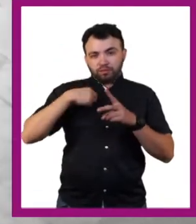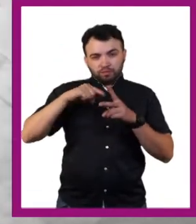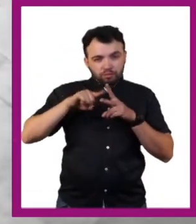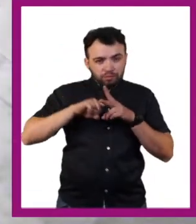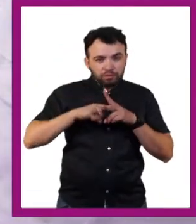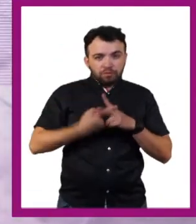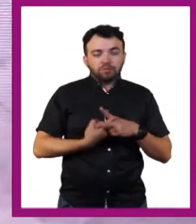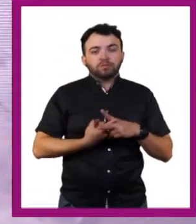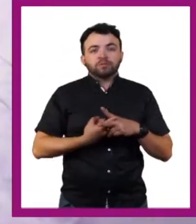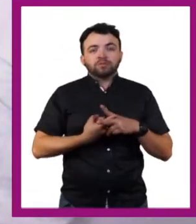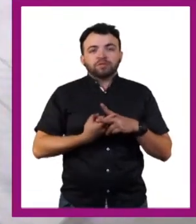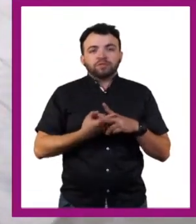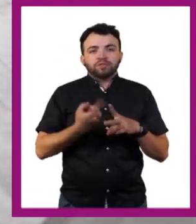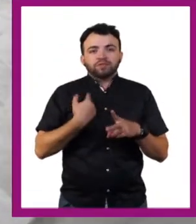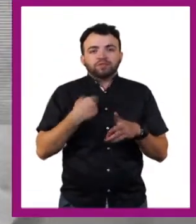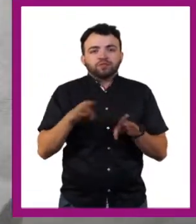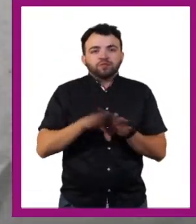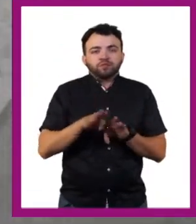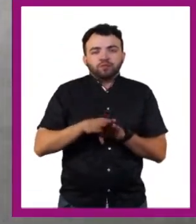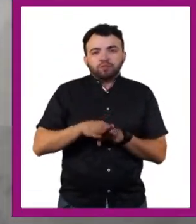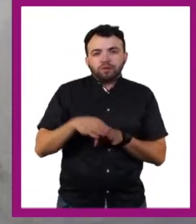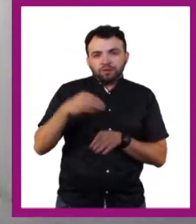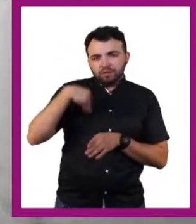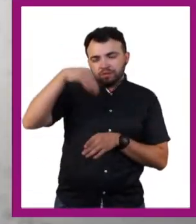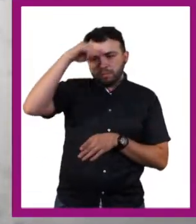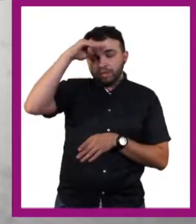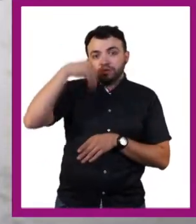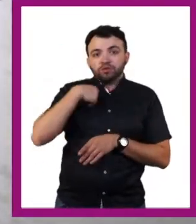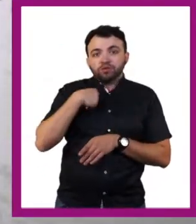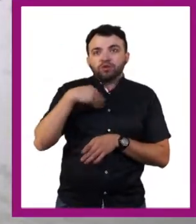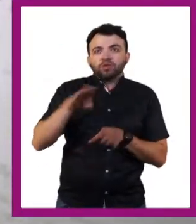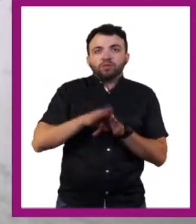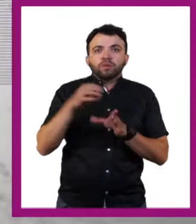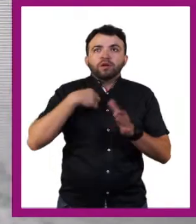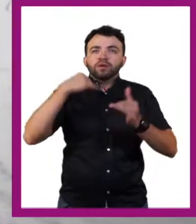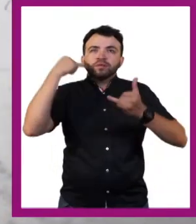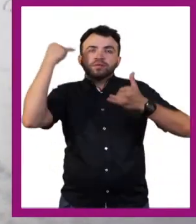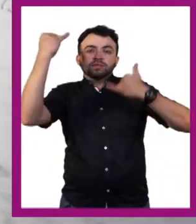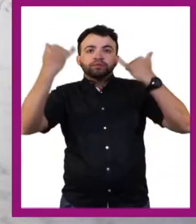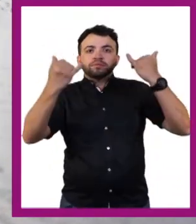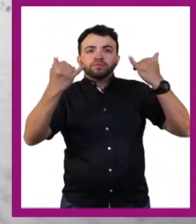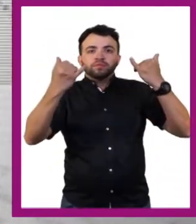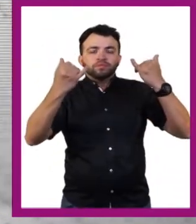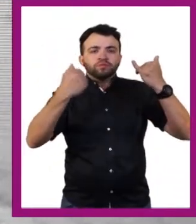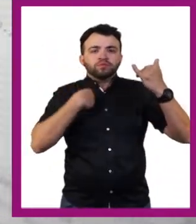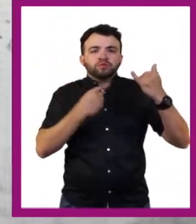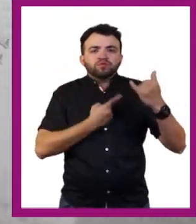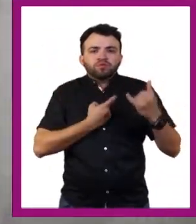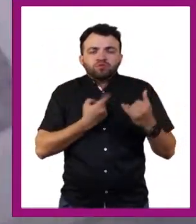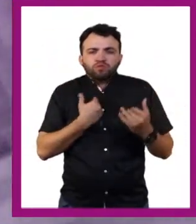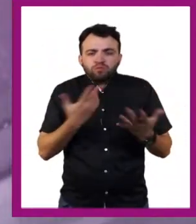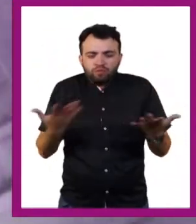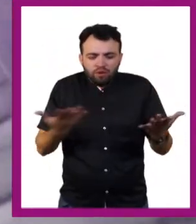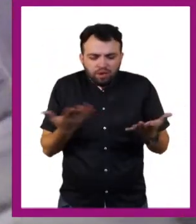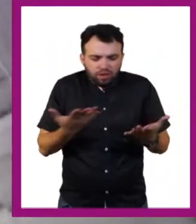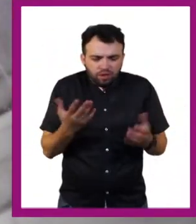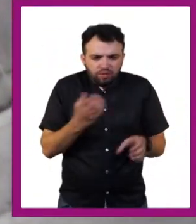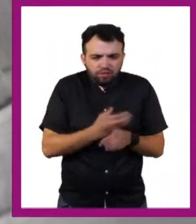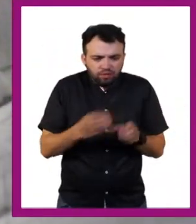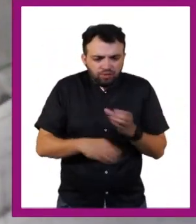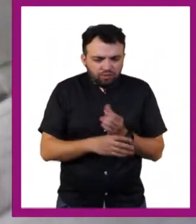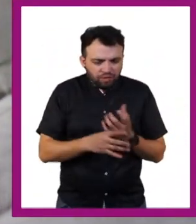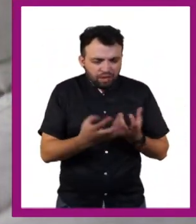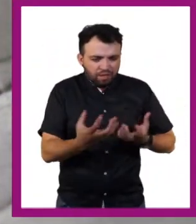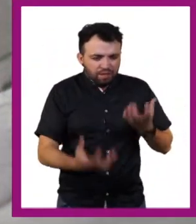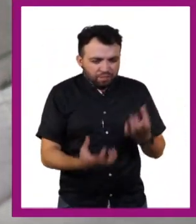principio, cuando yo empecé a hacer esto, fue como súper intuitivo, no lo pensé, no lo racionalicé, simplemente yo empecé a hacer este trabajo de quemar,